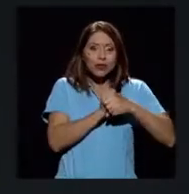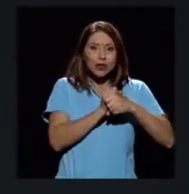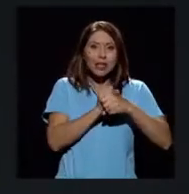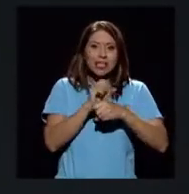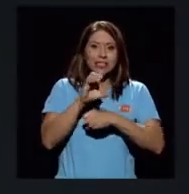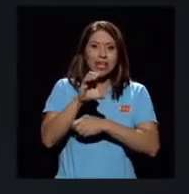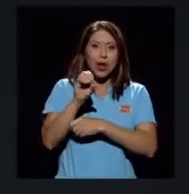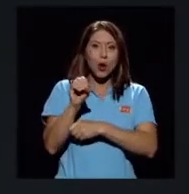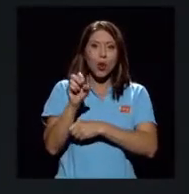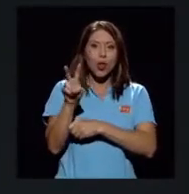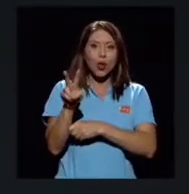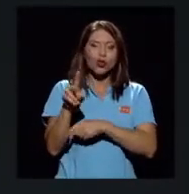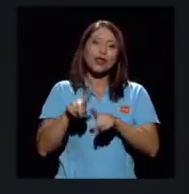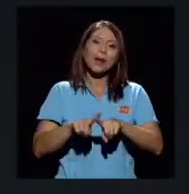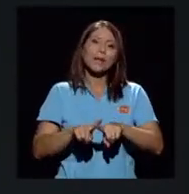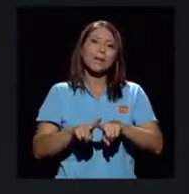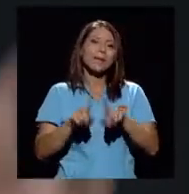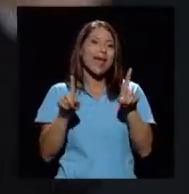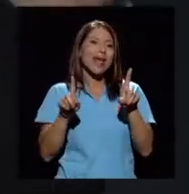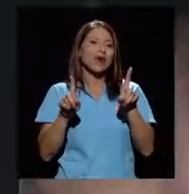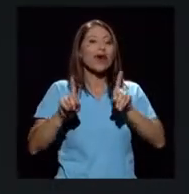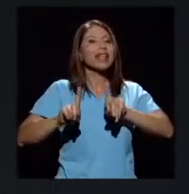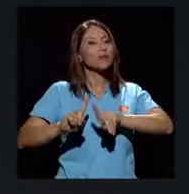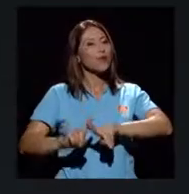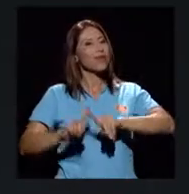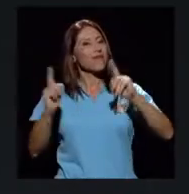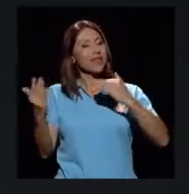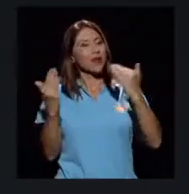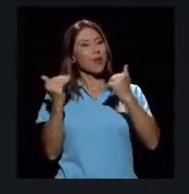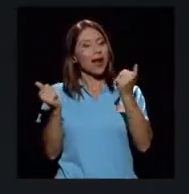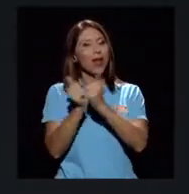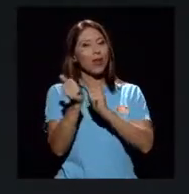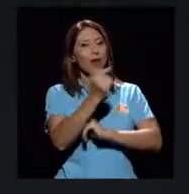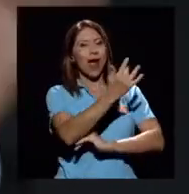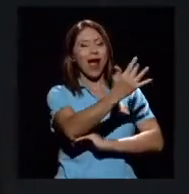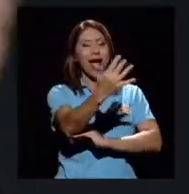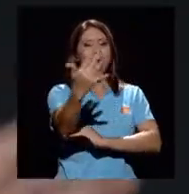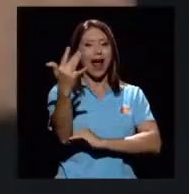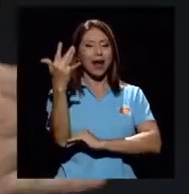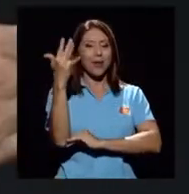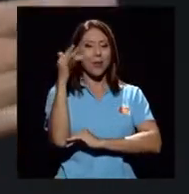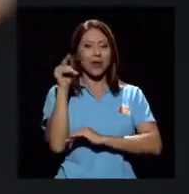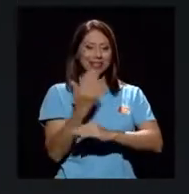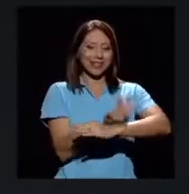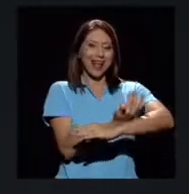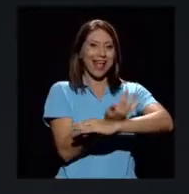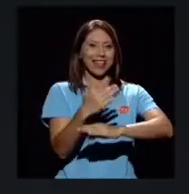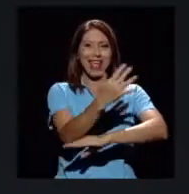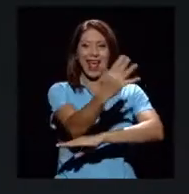distinto de la capacidad que tienen los árboles. Entonces, sí. Y ese pago